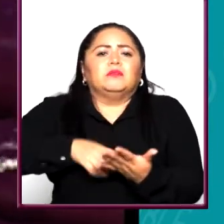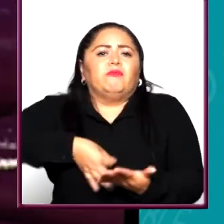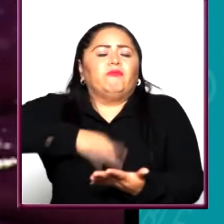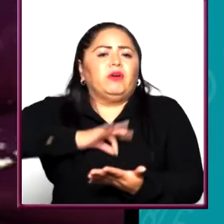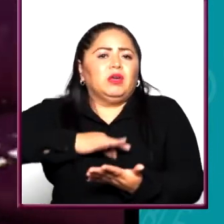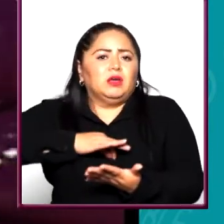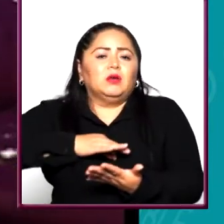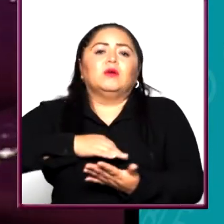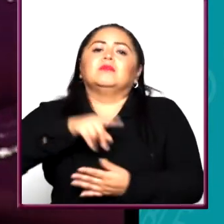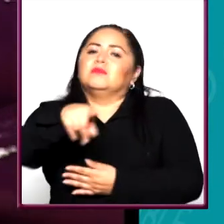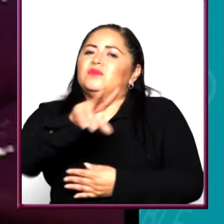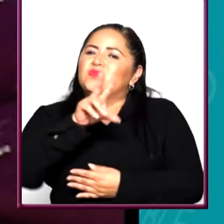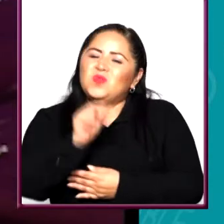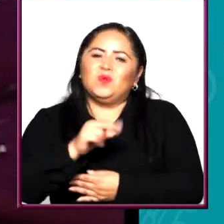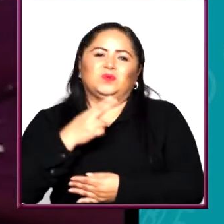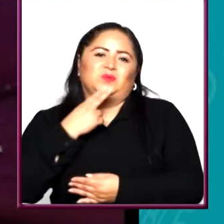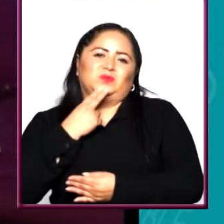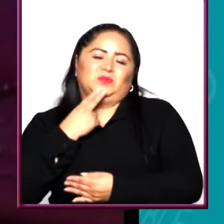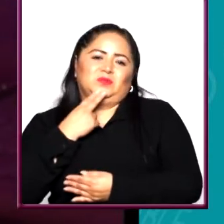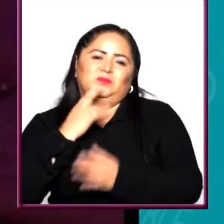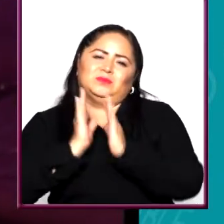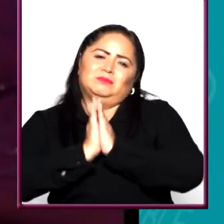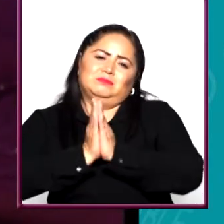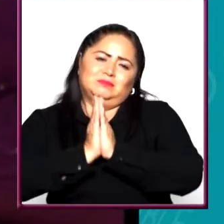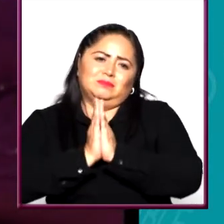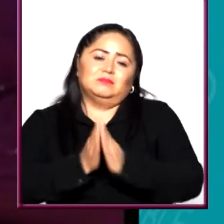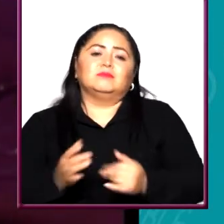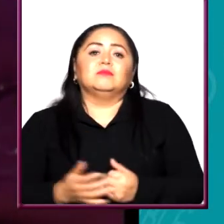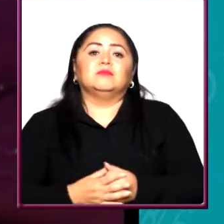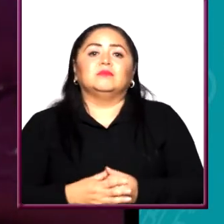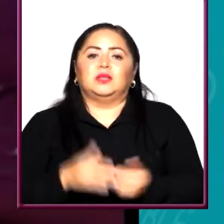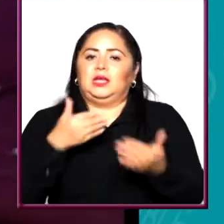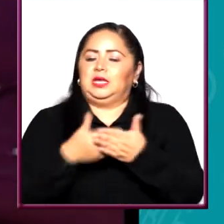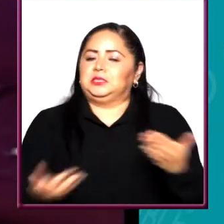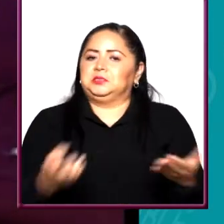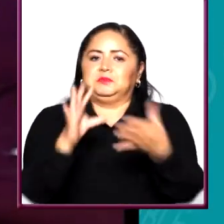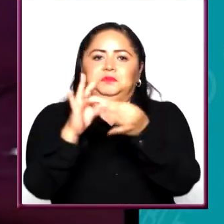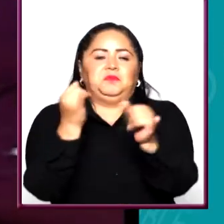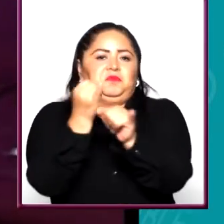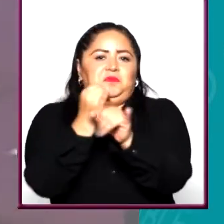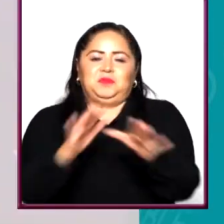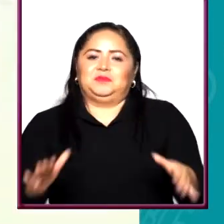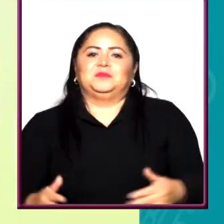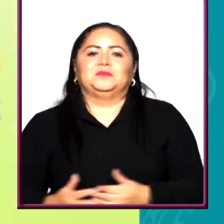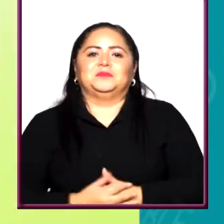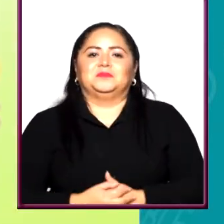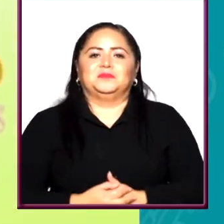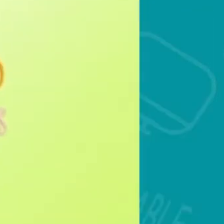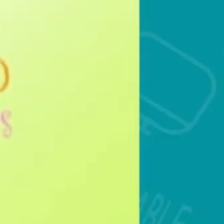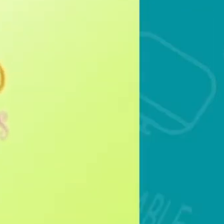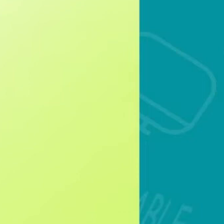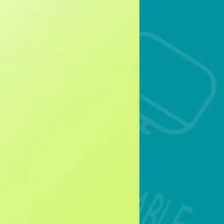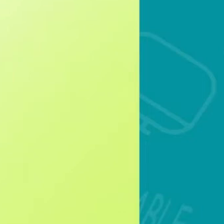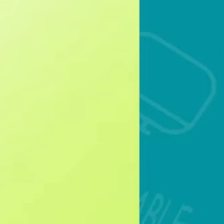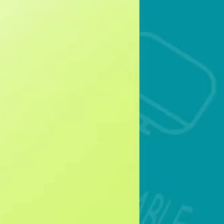que te infectan. Procura no usarlos, por favor. Hasta aquí mi reporte.